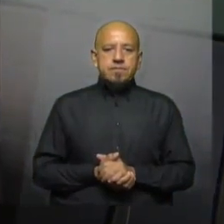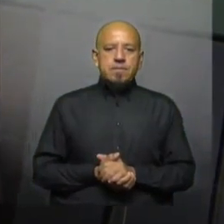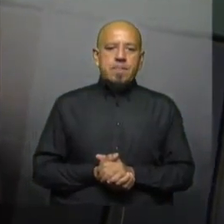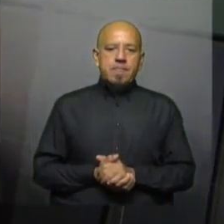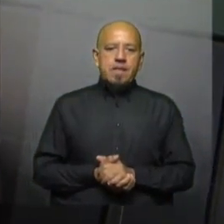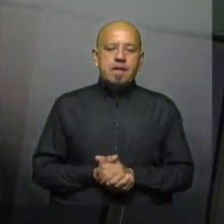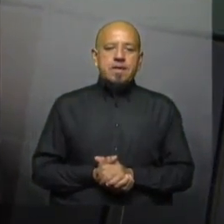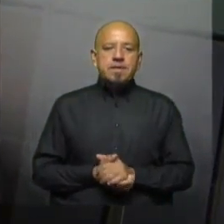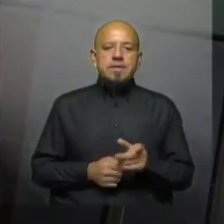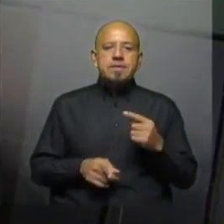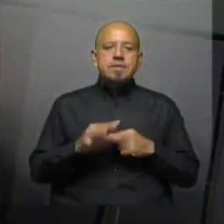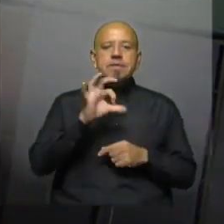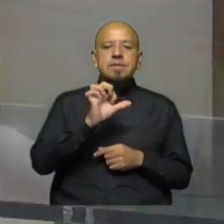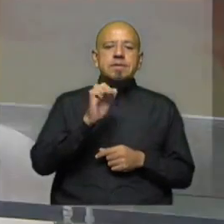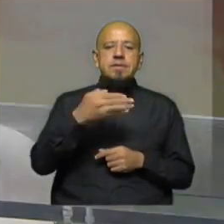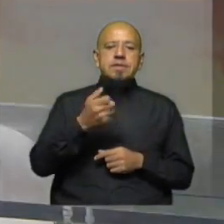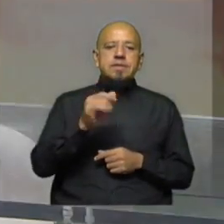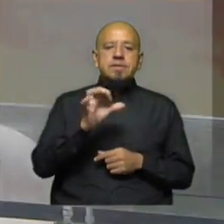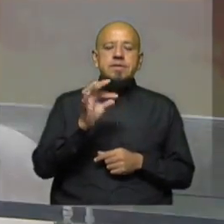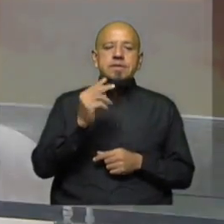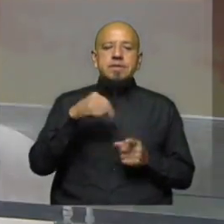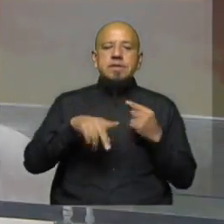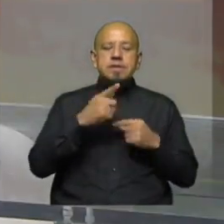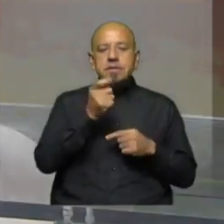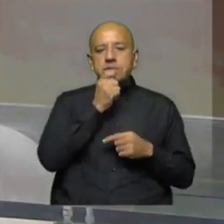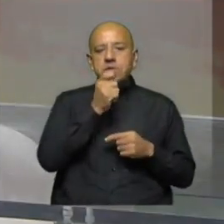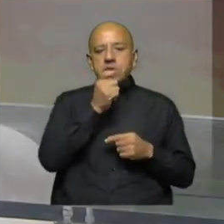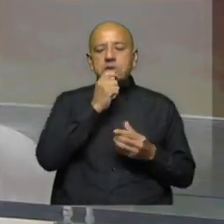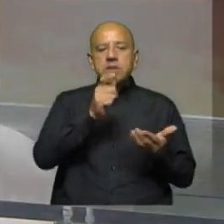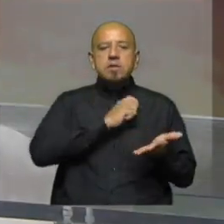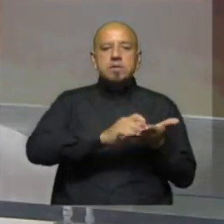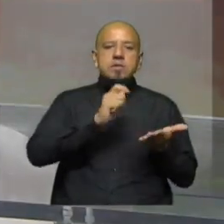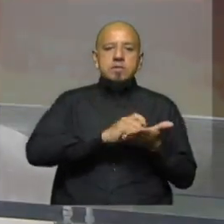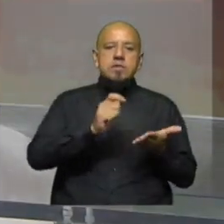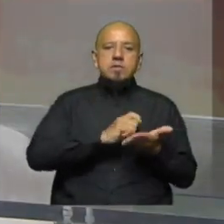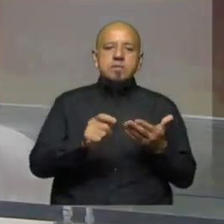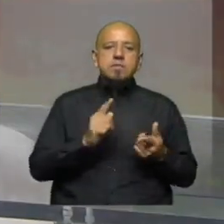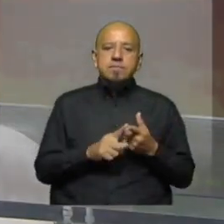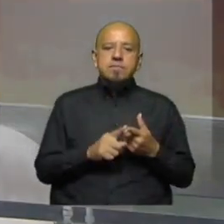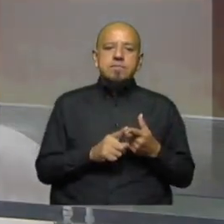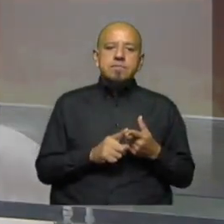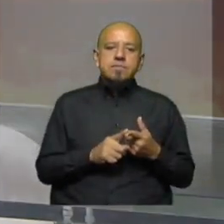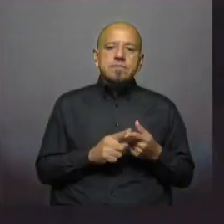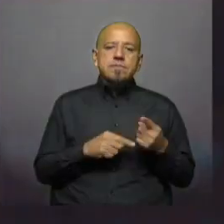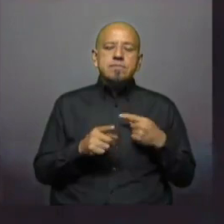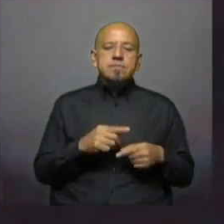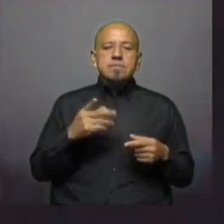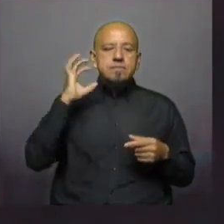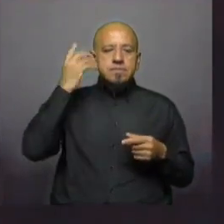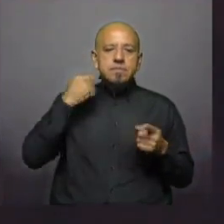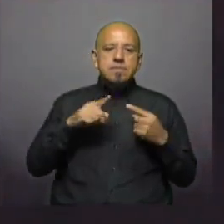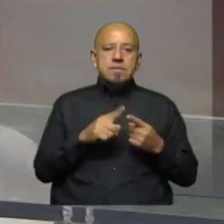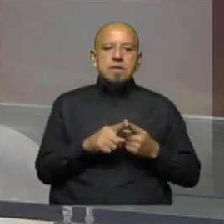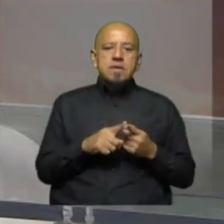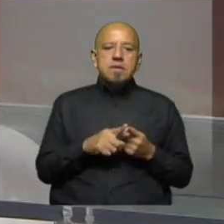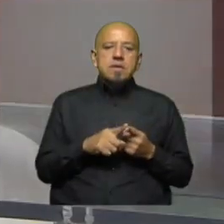Acá Sebastián Moreira, periodista, escritor, bueno, conductor de radio.